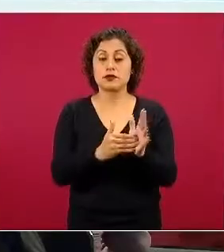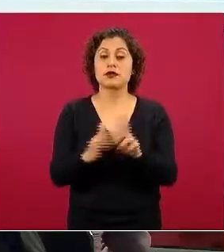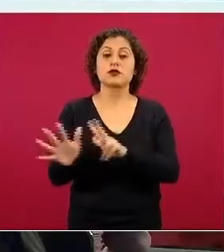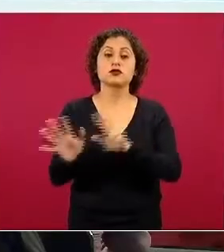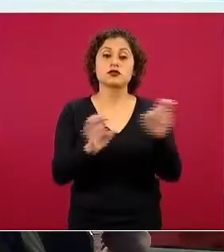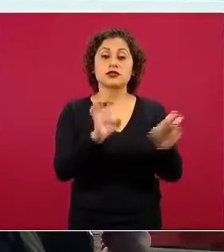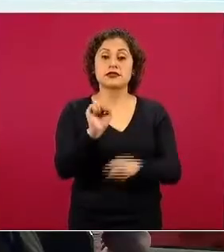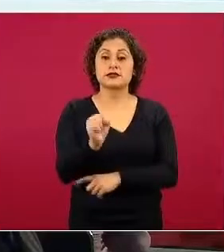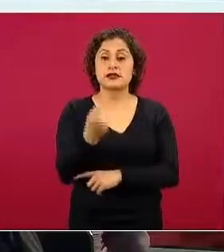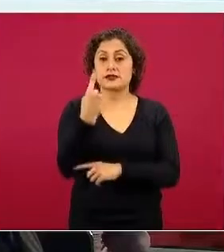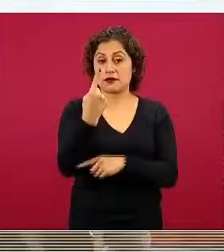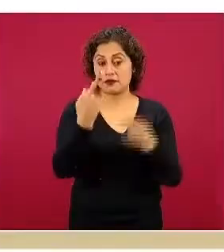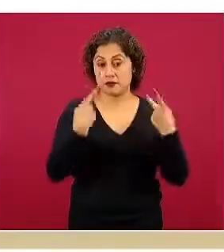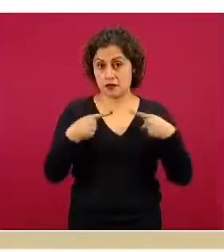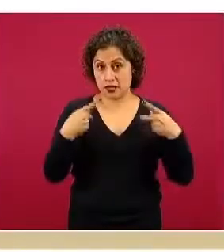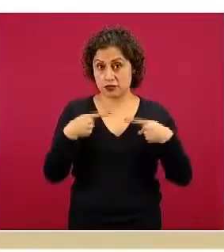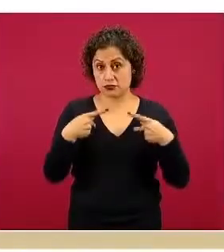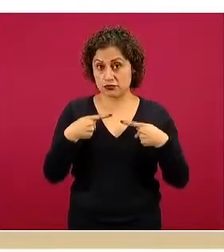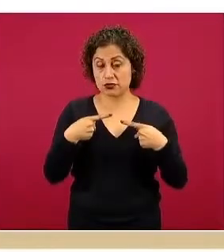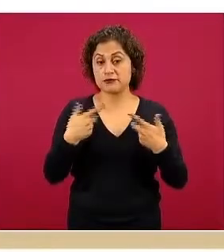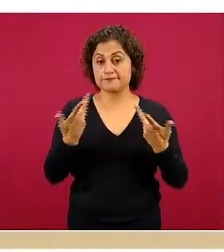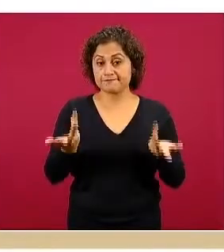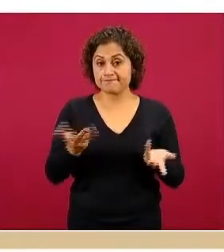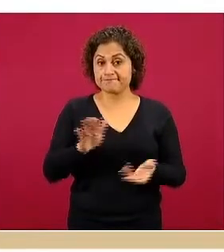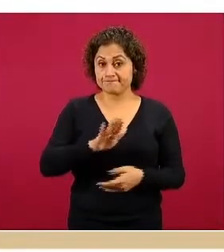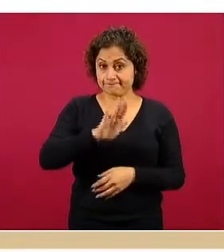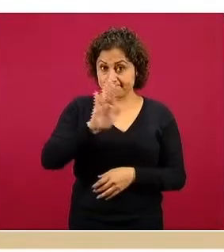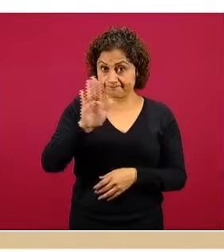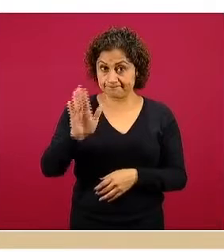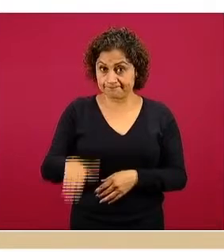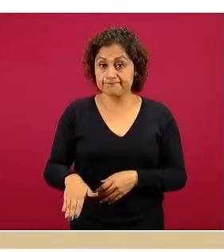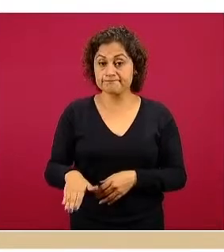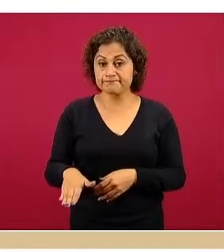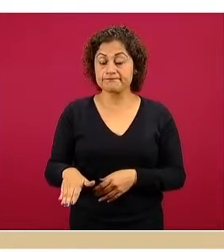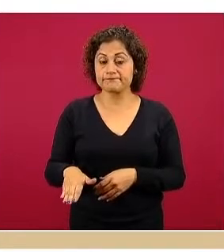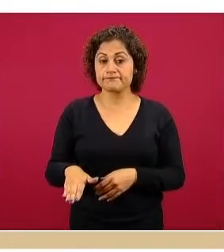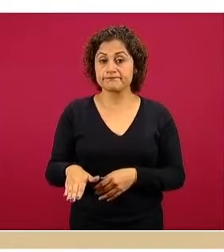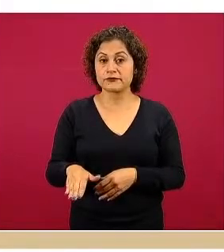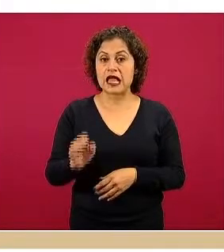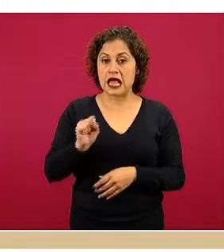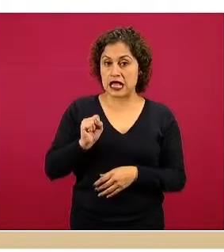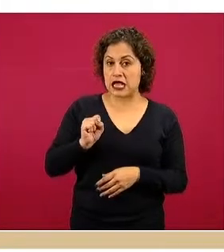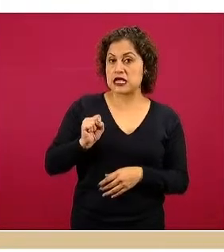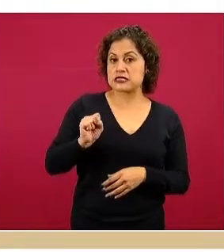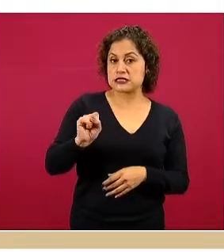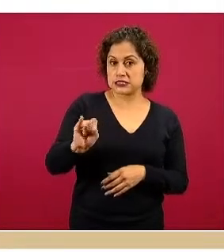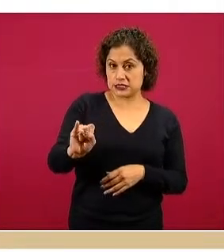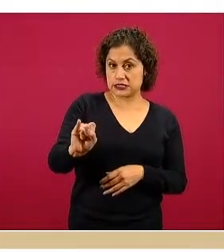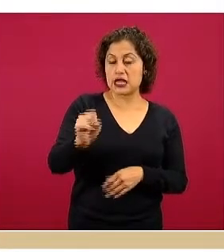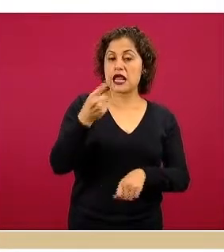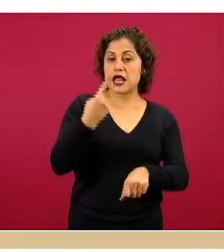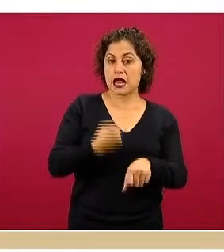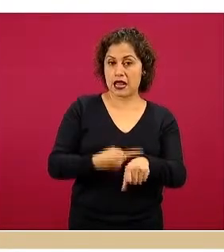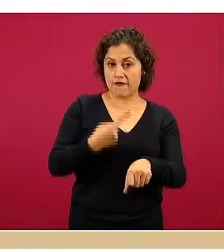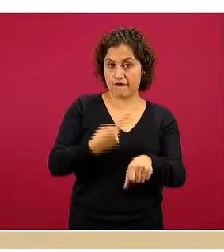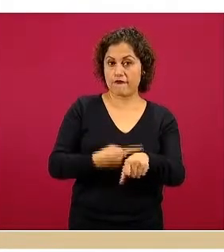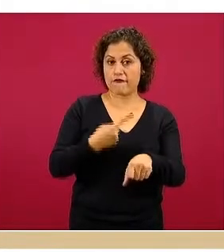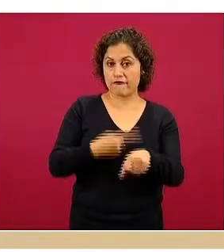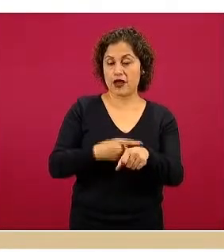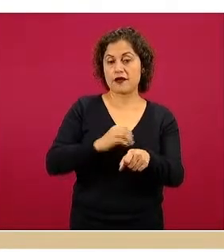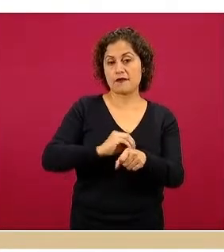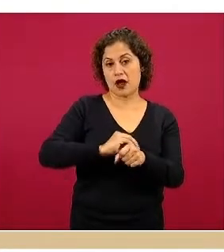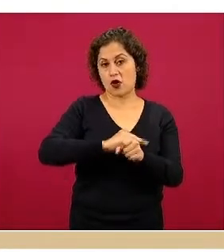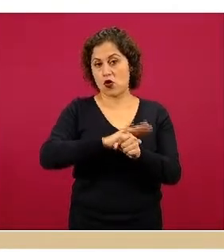98,861 personas que perdieron la vida y que se les confirmó con una prueba de laboratorio